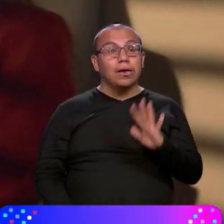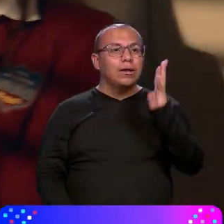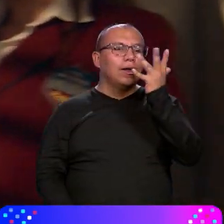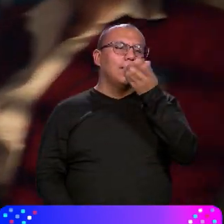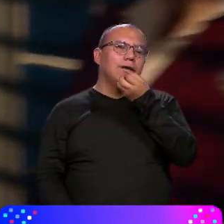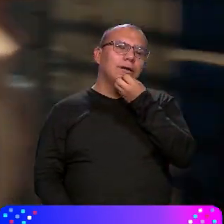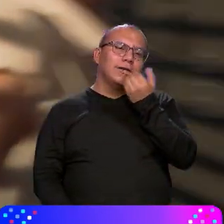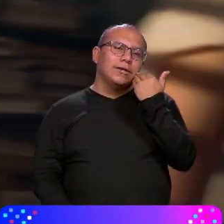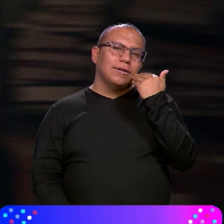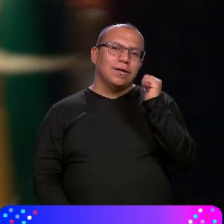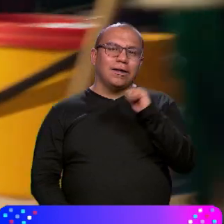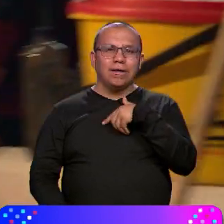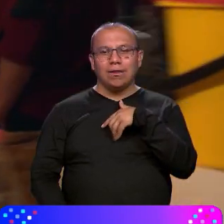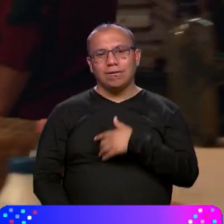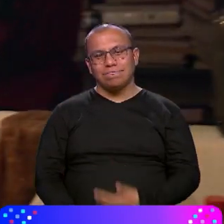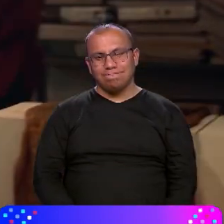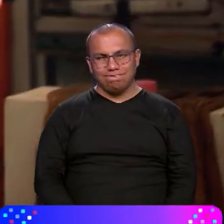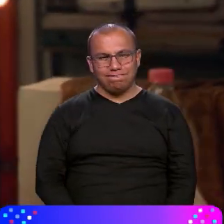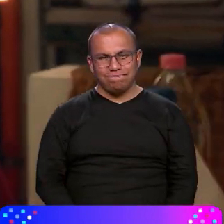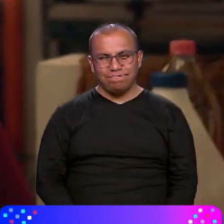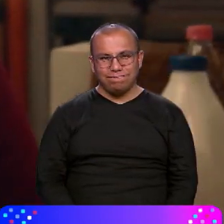chicas.